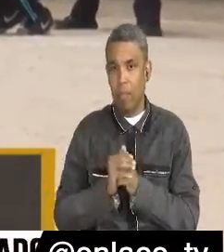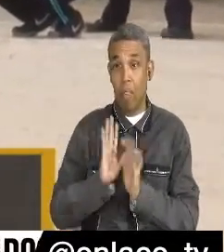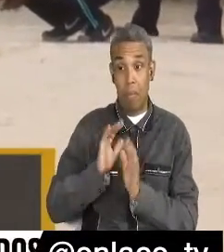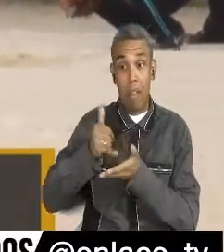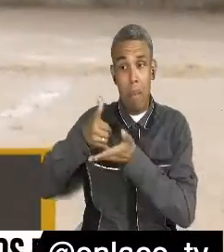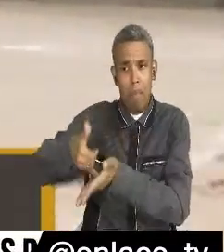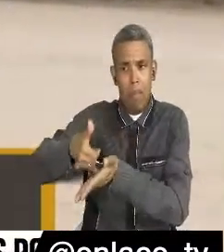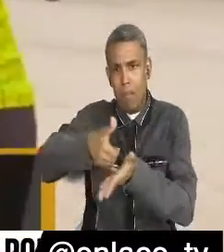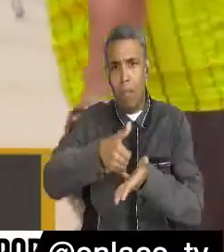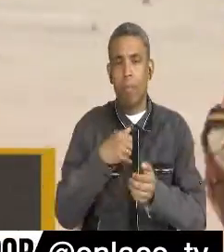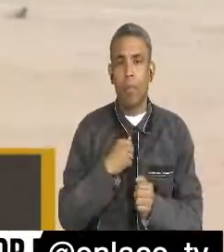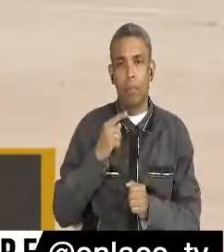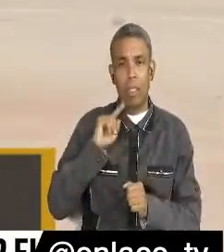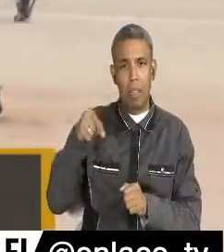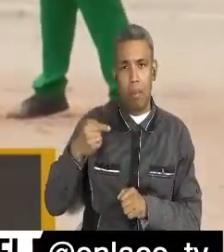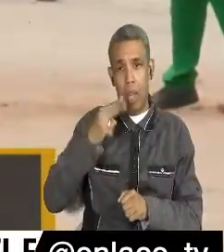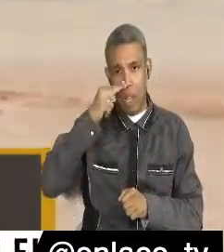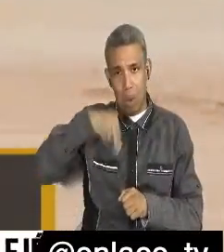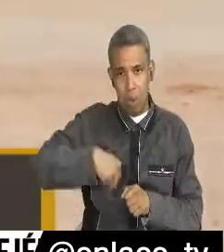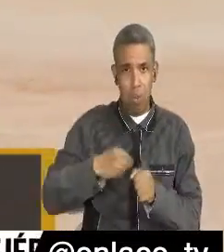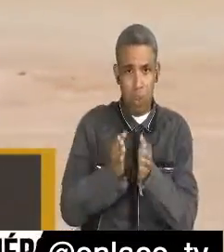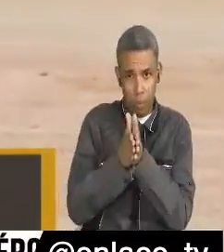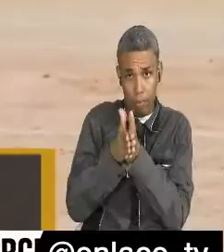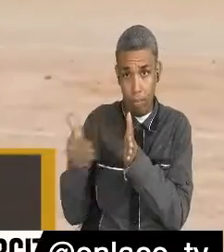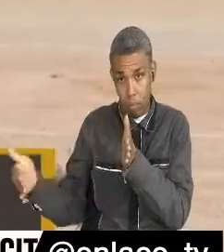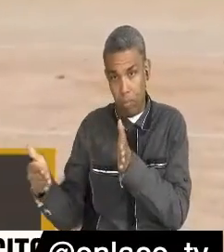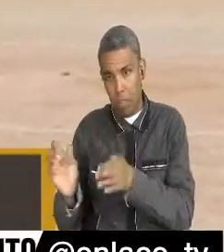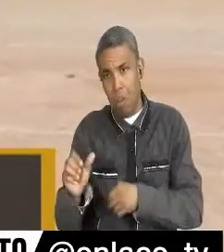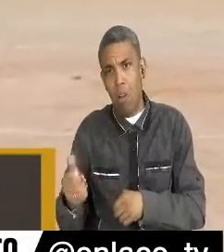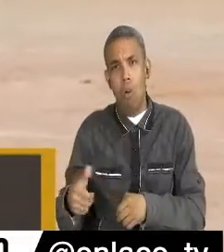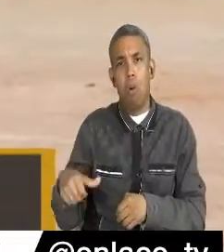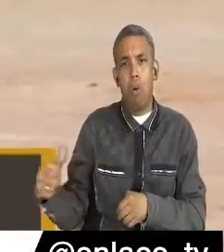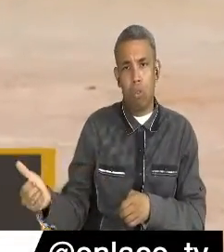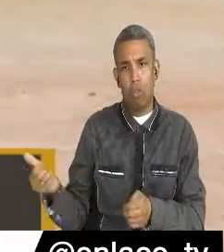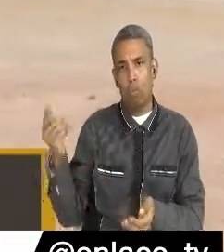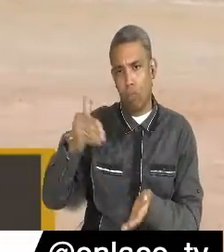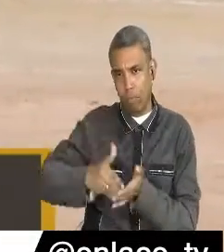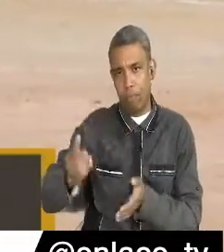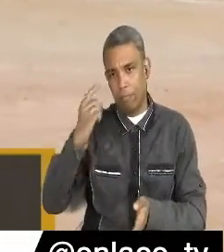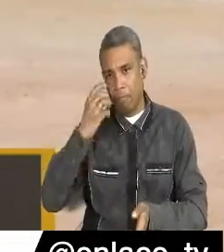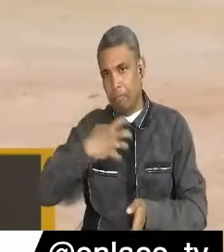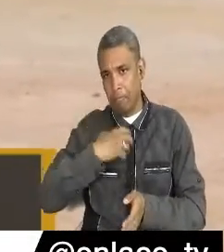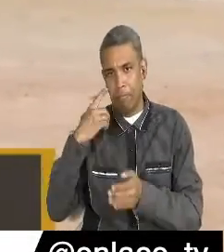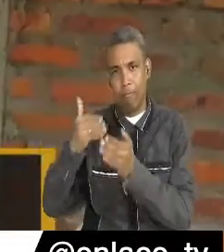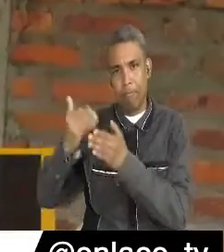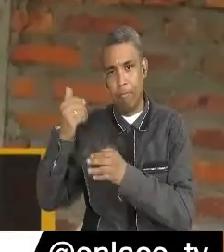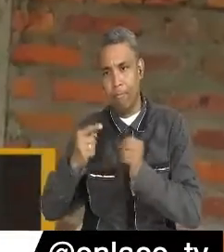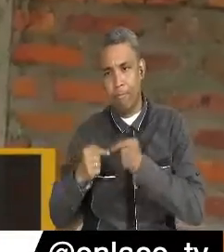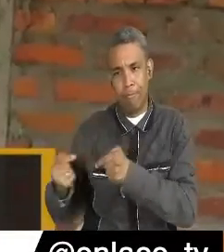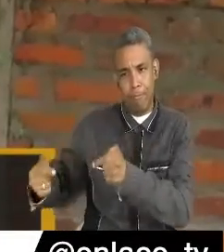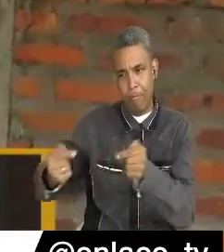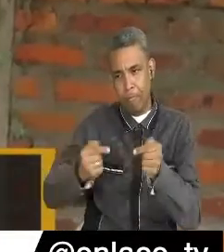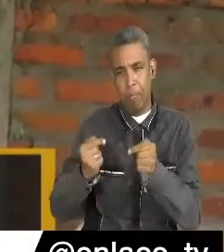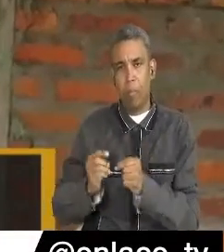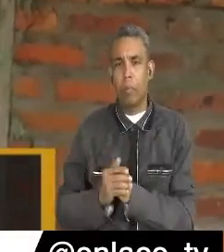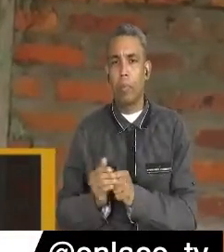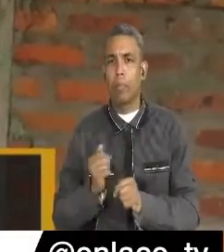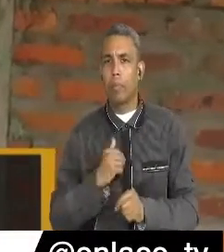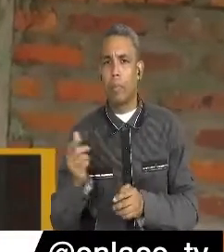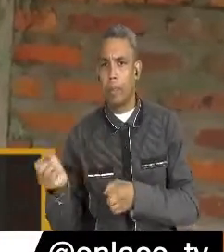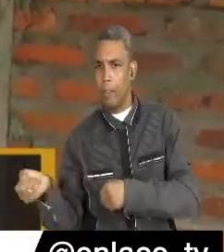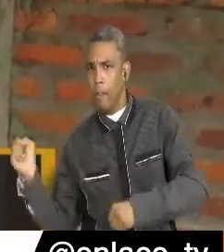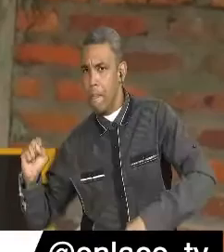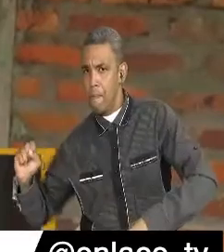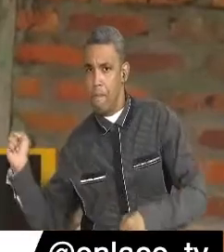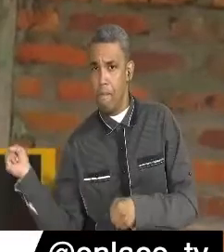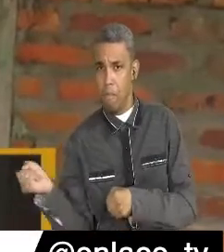se continúa con el torneo de la segunda versión, ¿no? En él también hay deportistas de talla nacional. Es un torneo de bola chata, pero